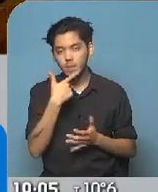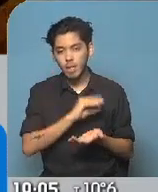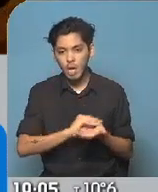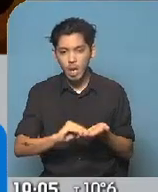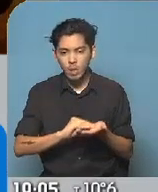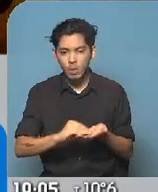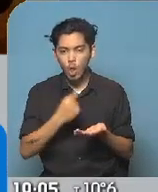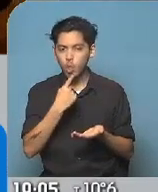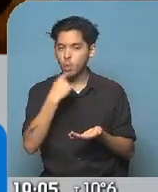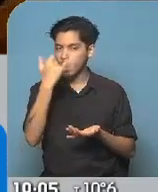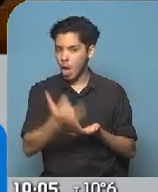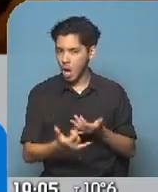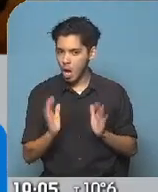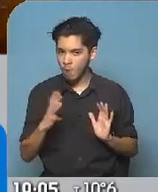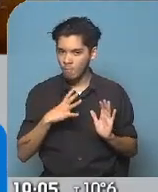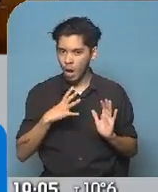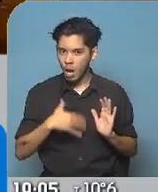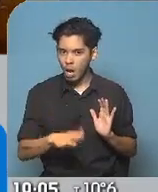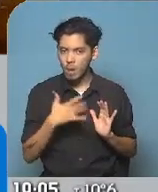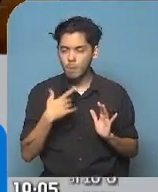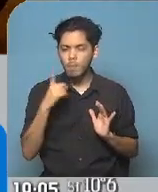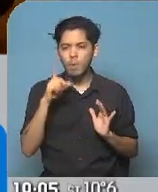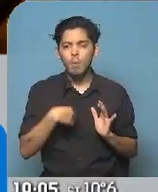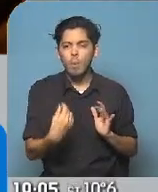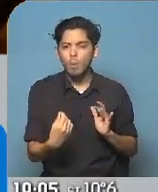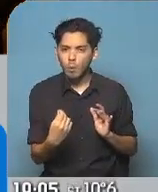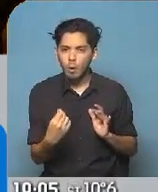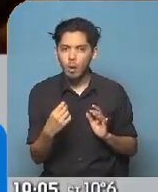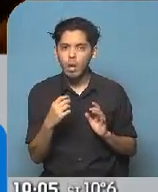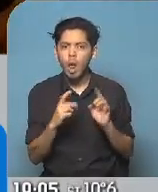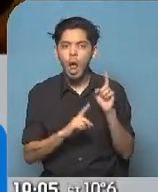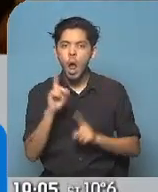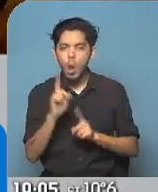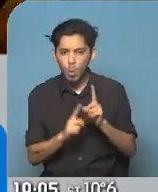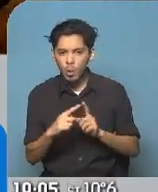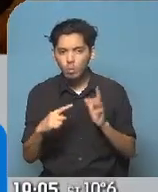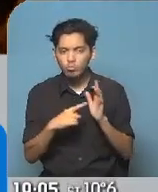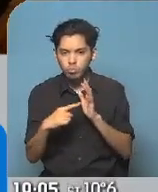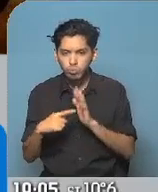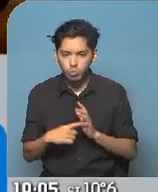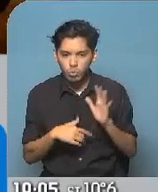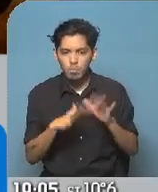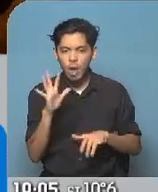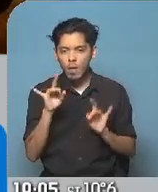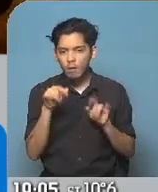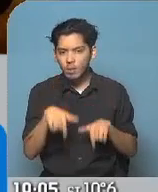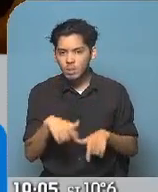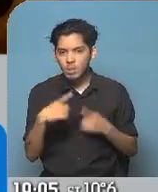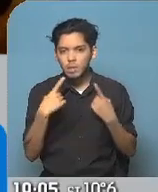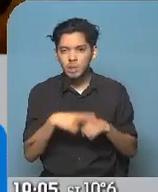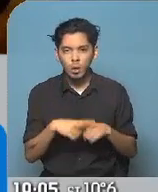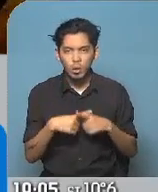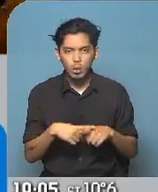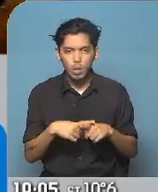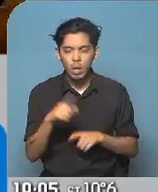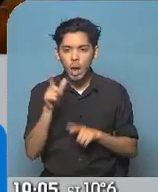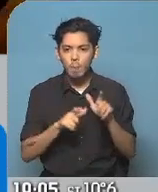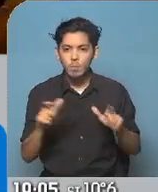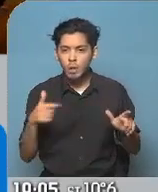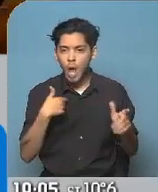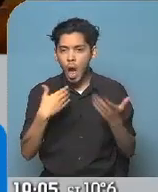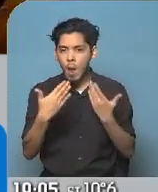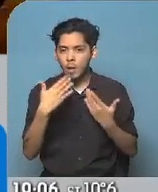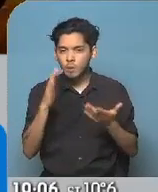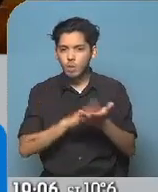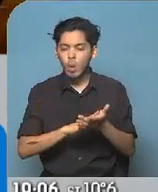indecisos por donde pasa indudablemente los puntos más conflictivos de esta discusión bueno son aquellos que hablan de la objeción